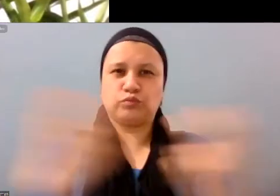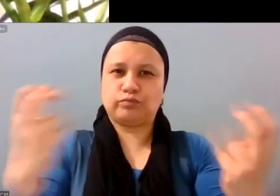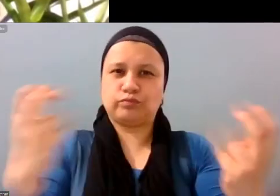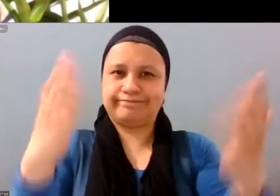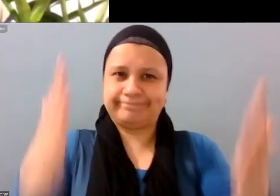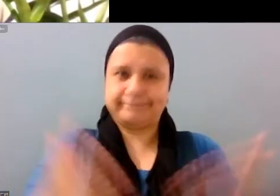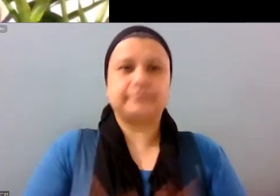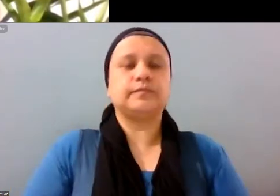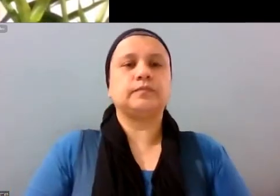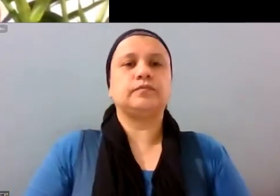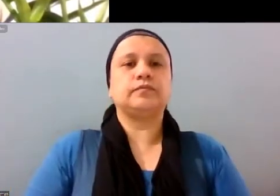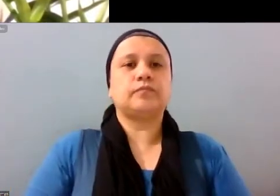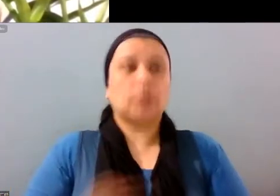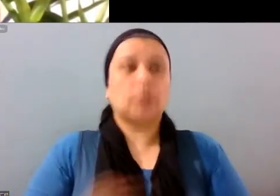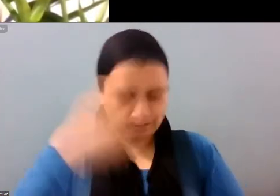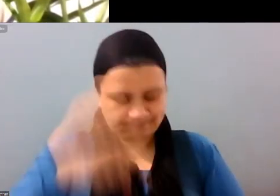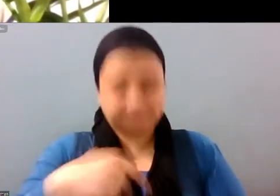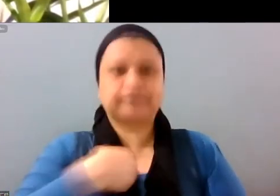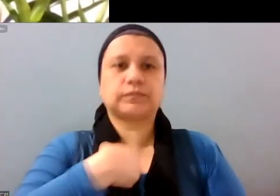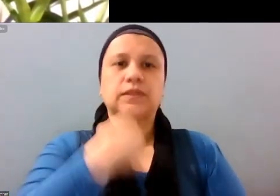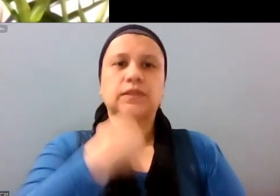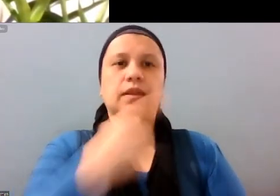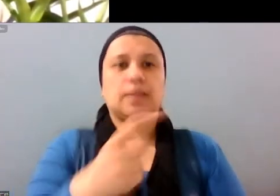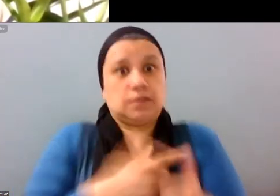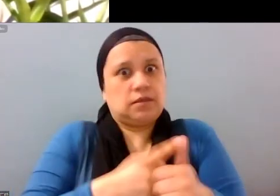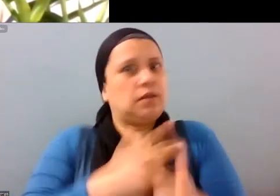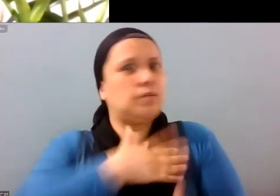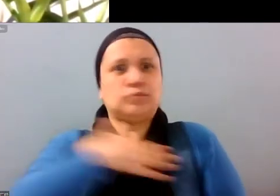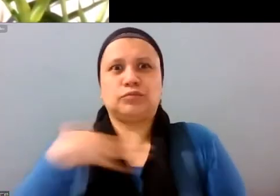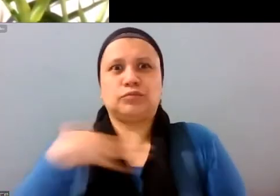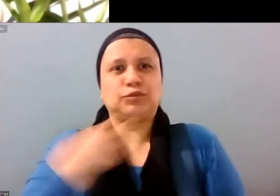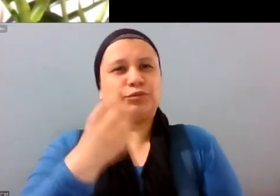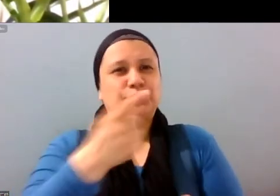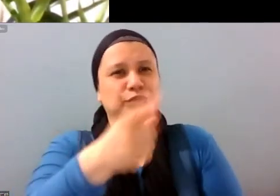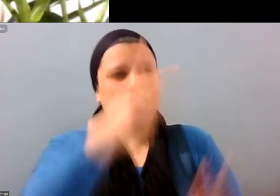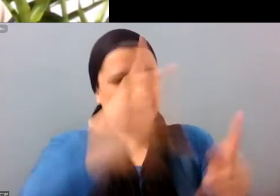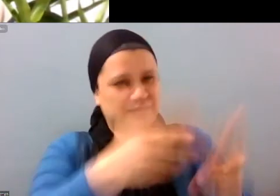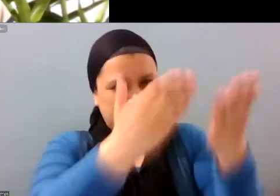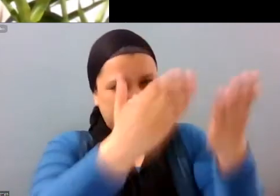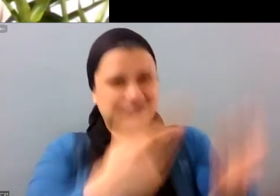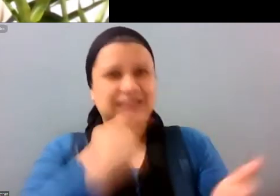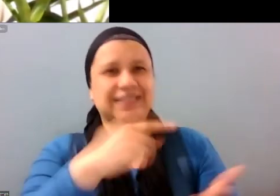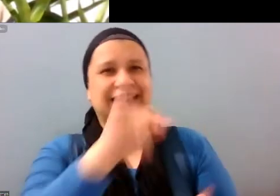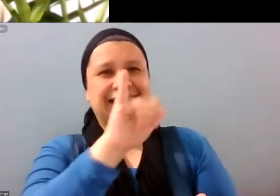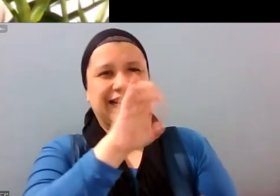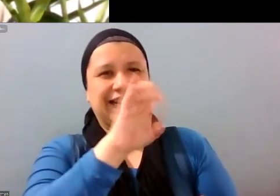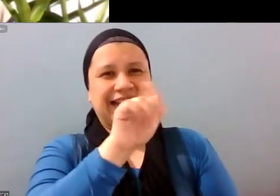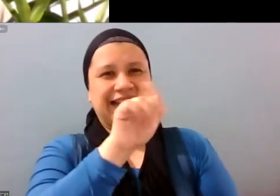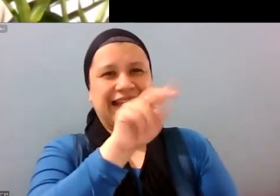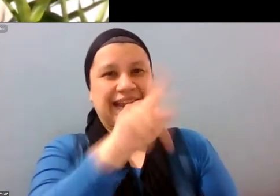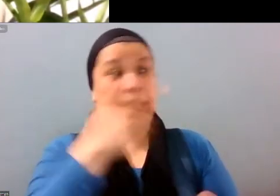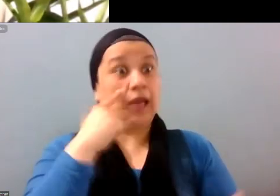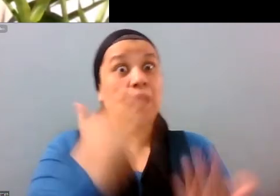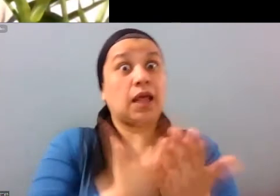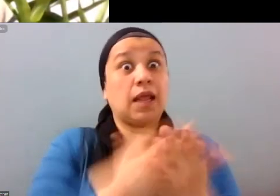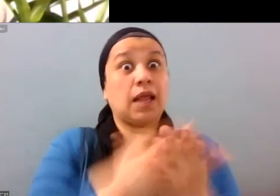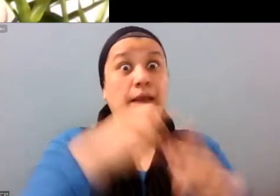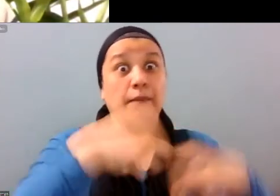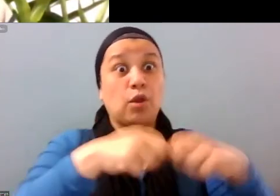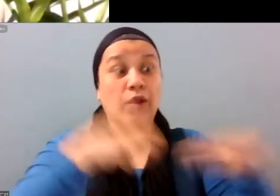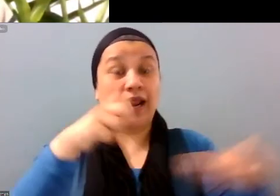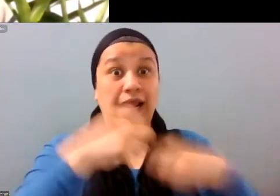debo decir que en primer lugar me gustó mucho la intervención de doña Liliana porque ella evidencia que el infraestructura no se